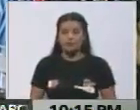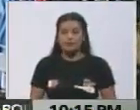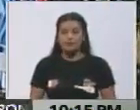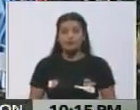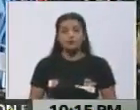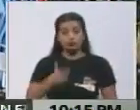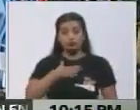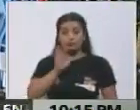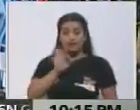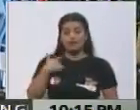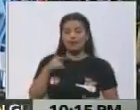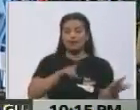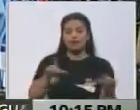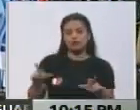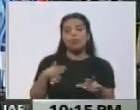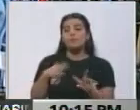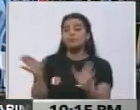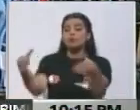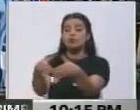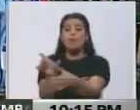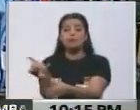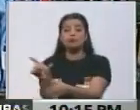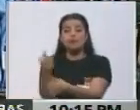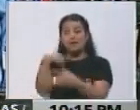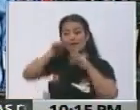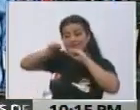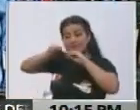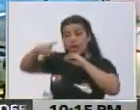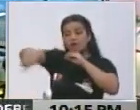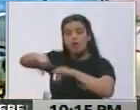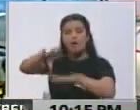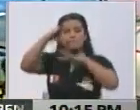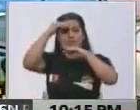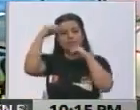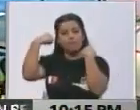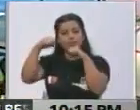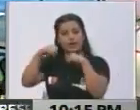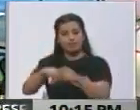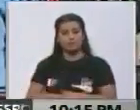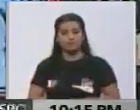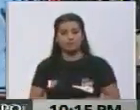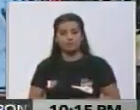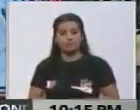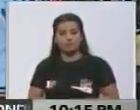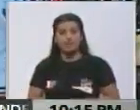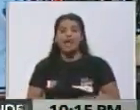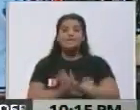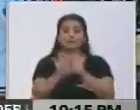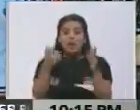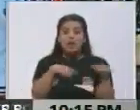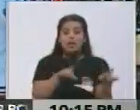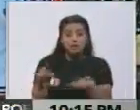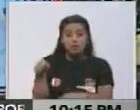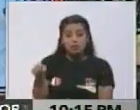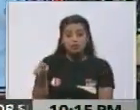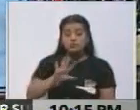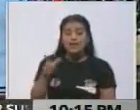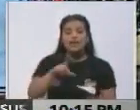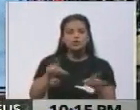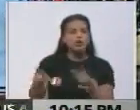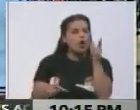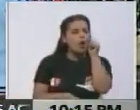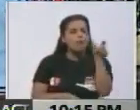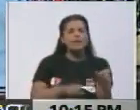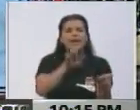equilibrar en la dirección nacional del partido. Ah, ¿verdad? Sí, ya. ¿Y han equilibrado? No, no, la tenemos lista con Ernesto y